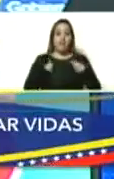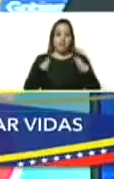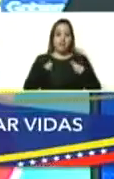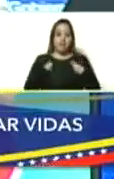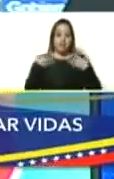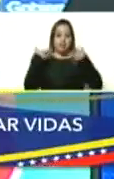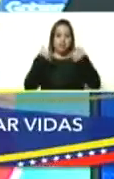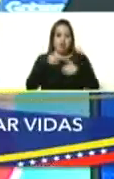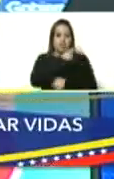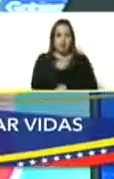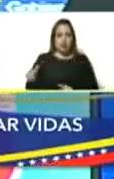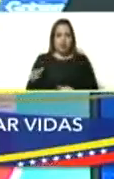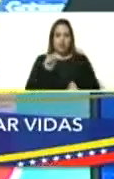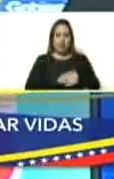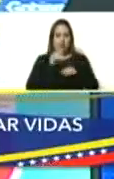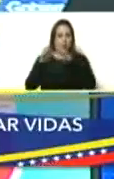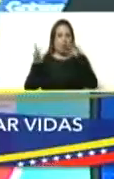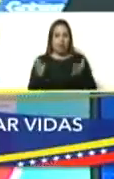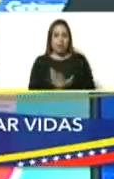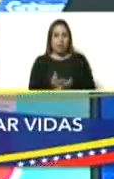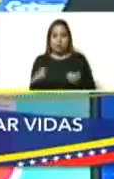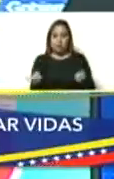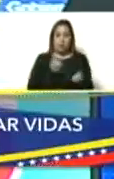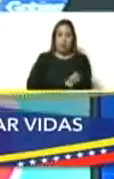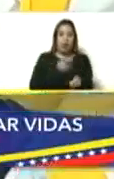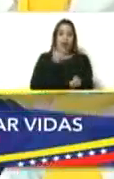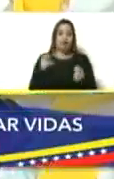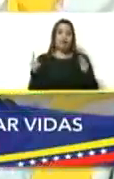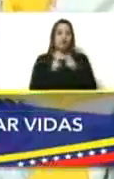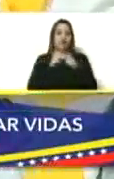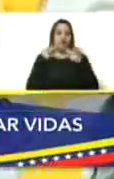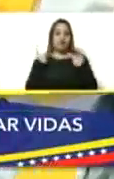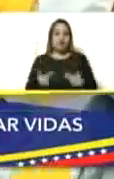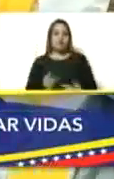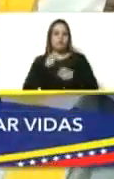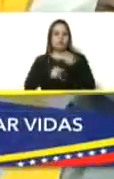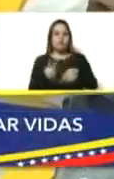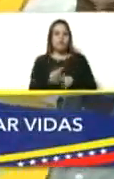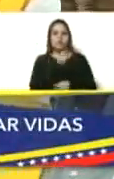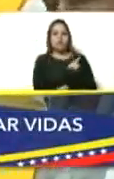gente en la pandemia más pavorosa que ha conocido la humanidad en 100 años.